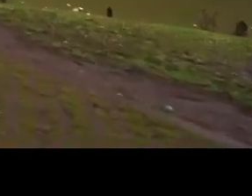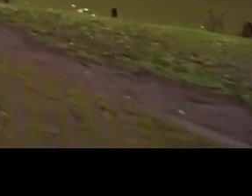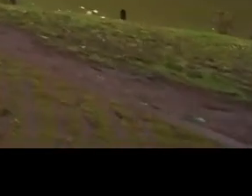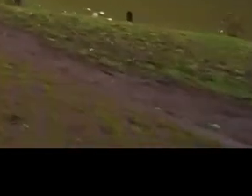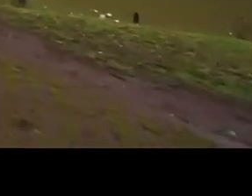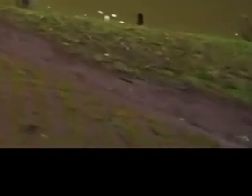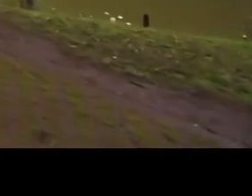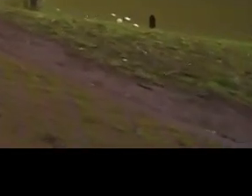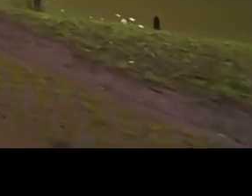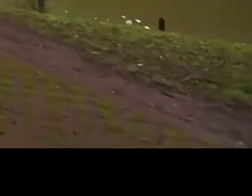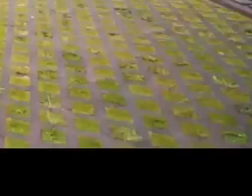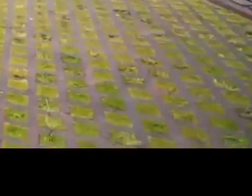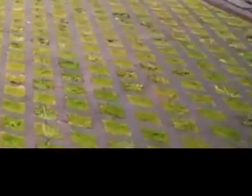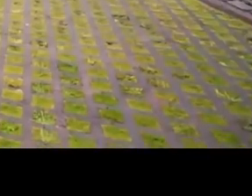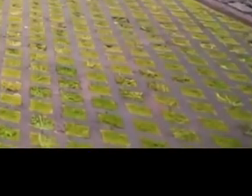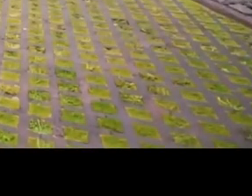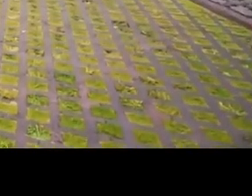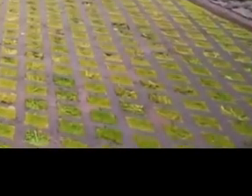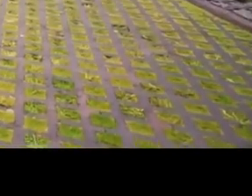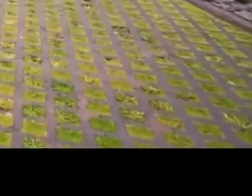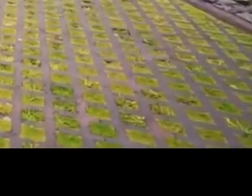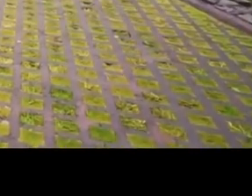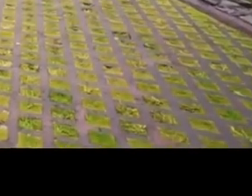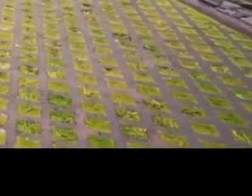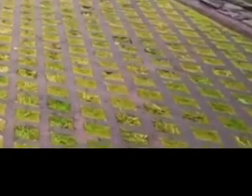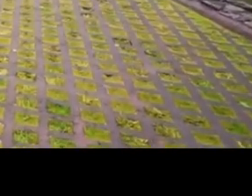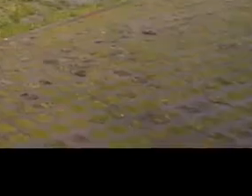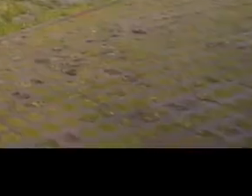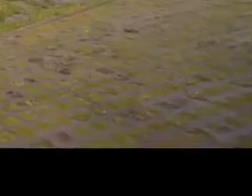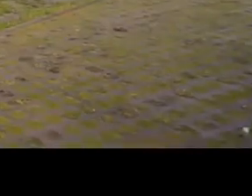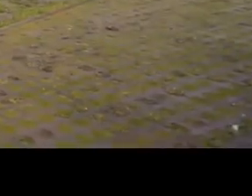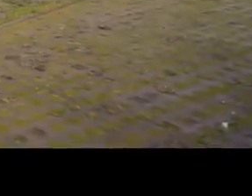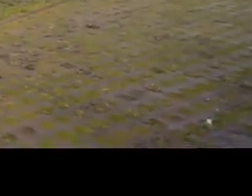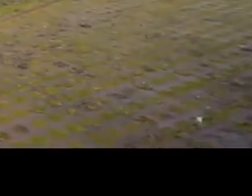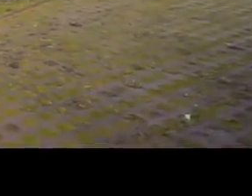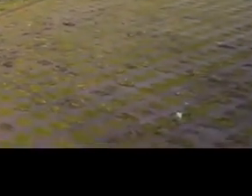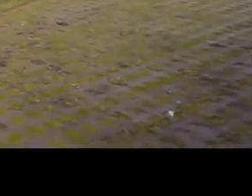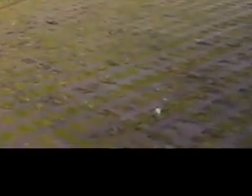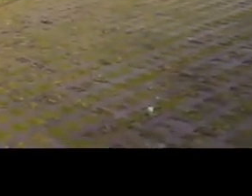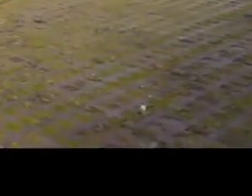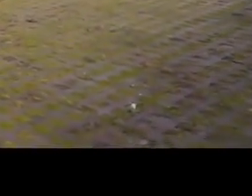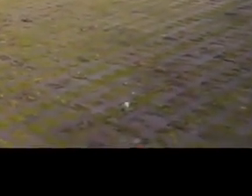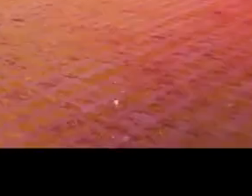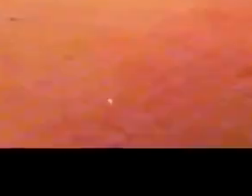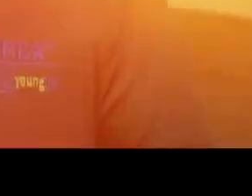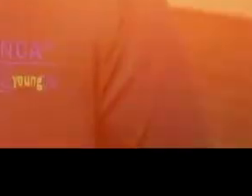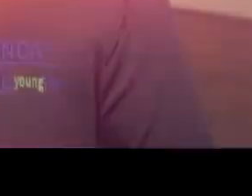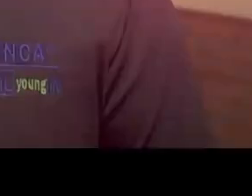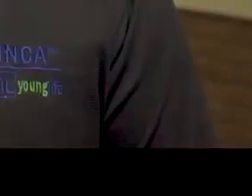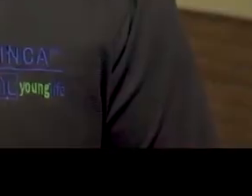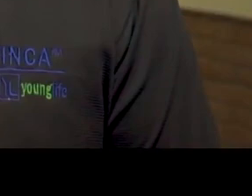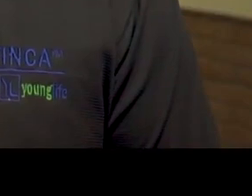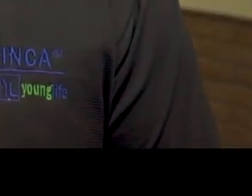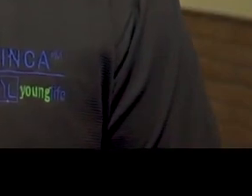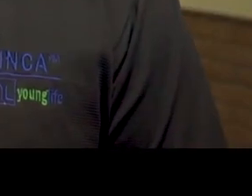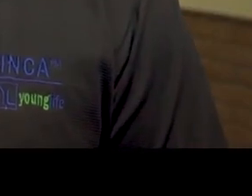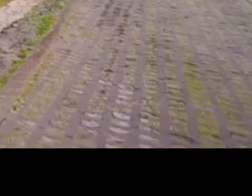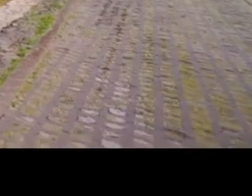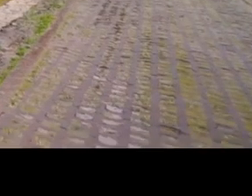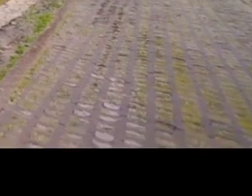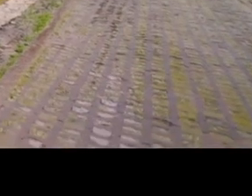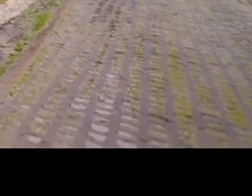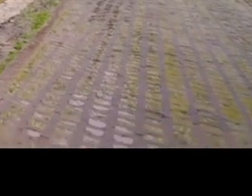Ambiente agradable, un clima fresco y un lugar muy especial entre las montañas de Nicaragua. Sí, es un